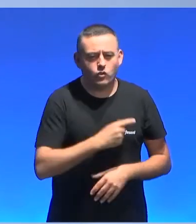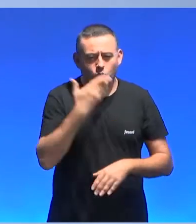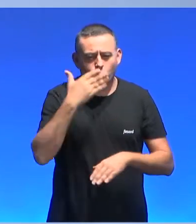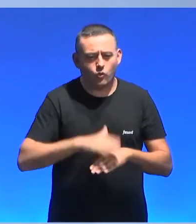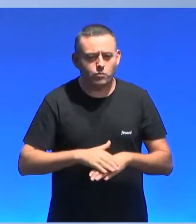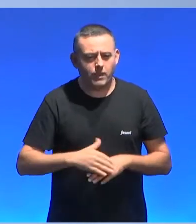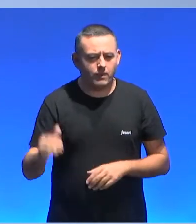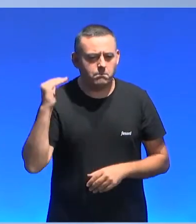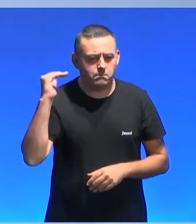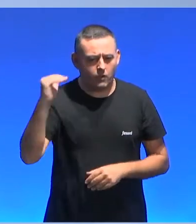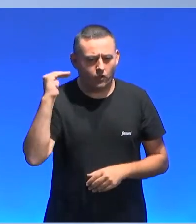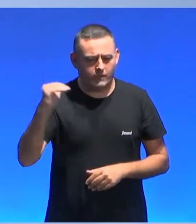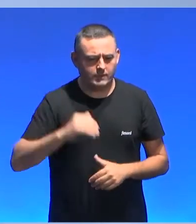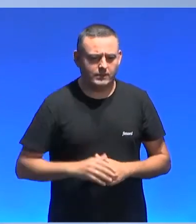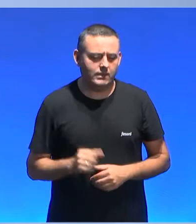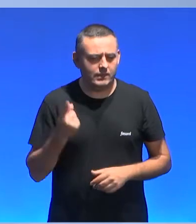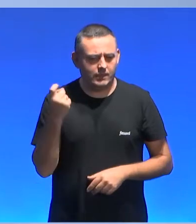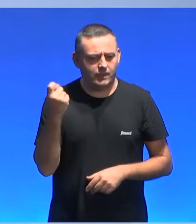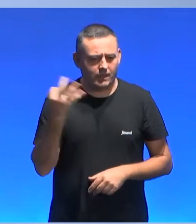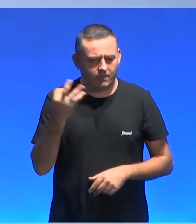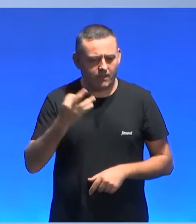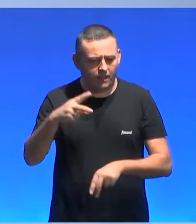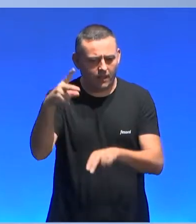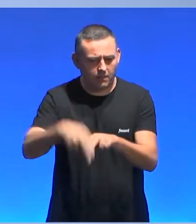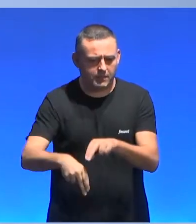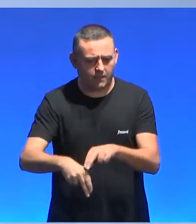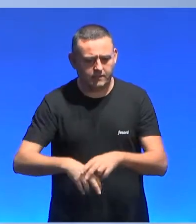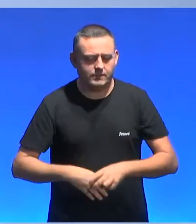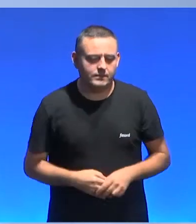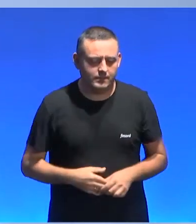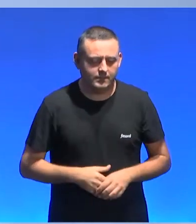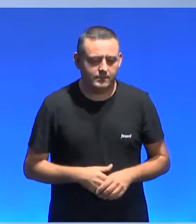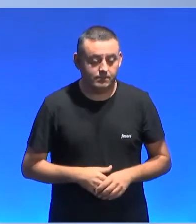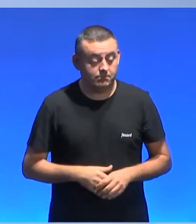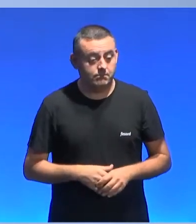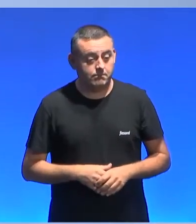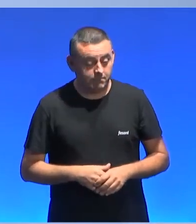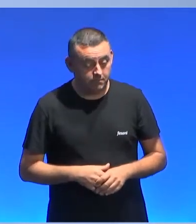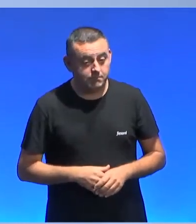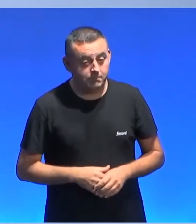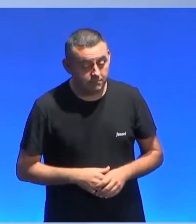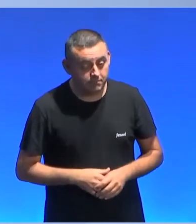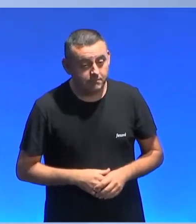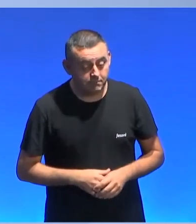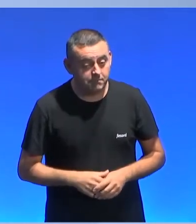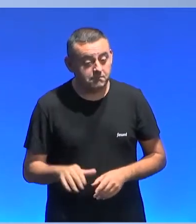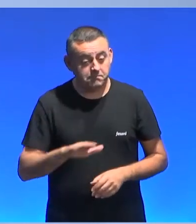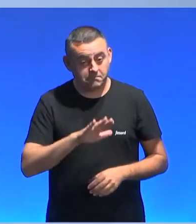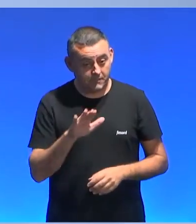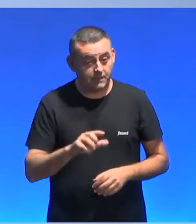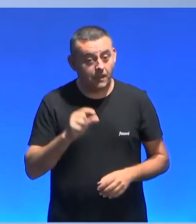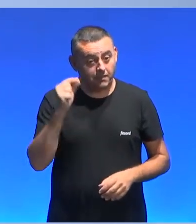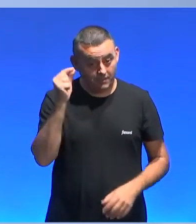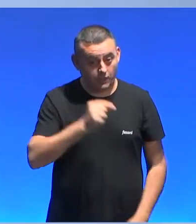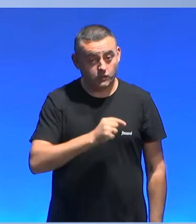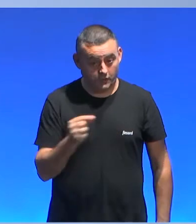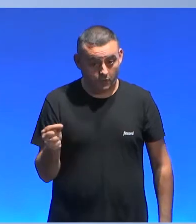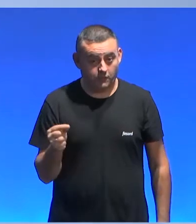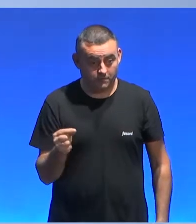límites a los mayores. Por lo cual no solo es un diagnóstico difícil a